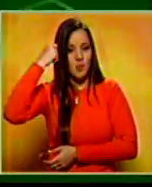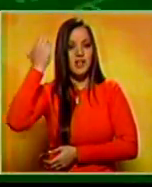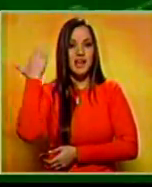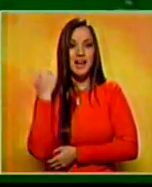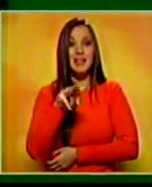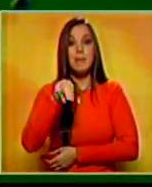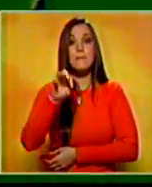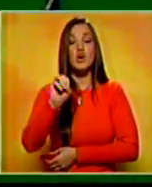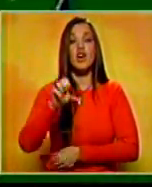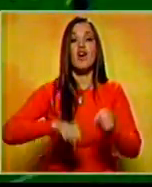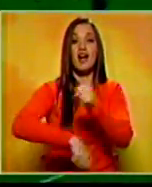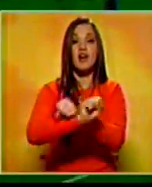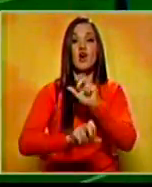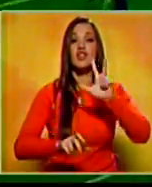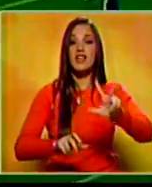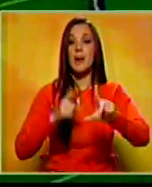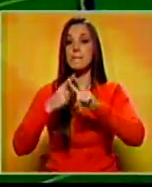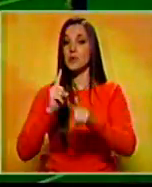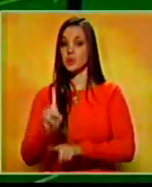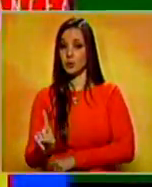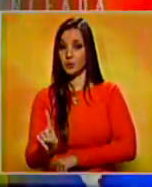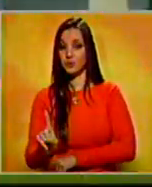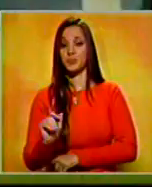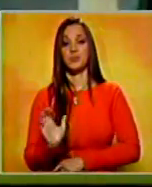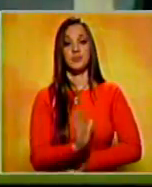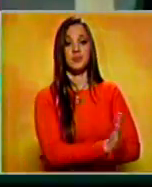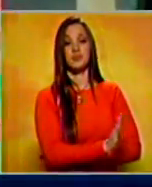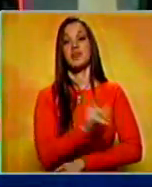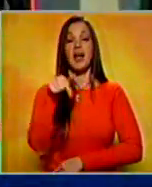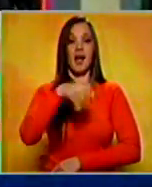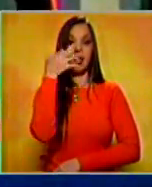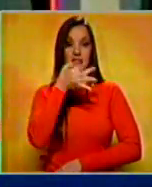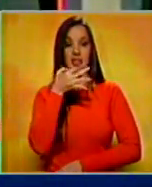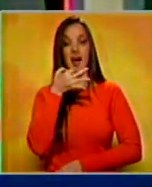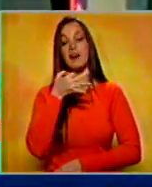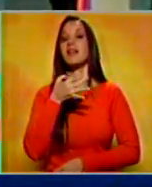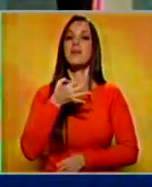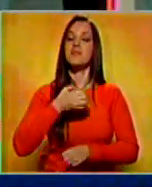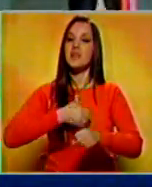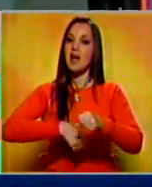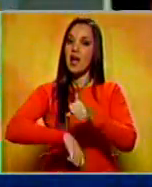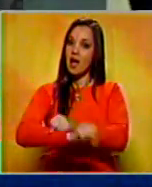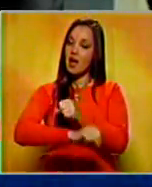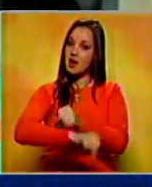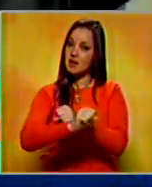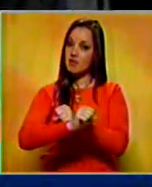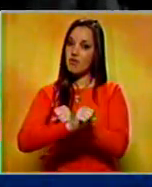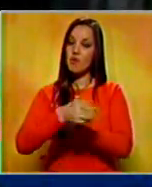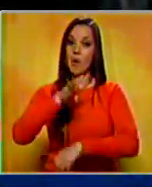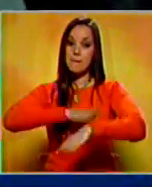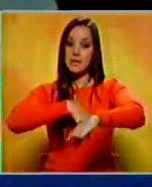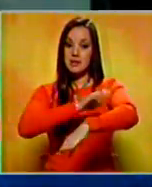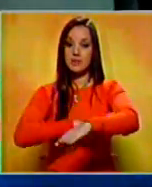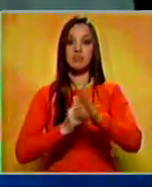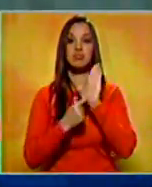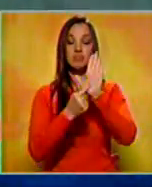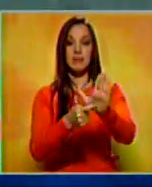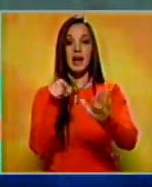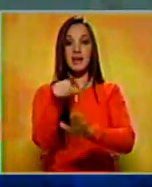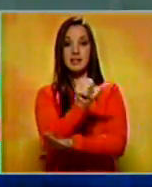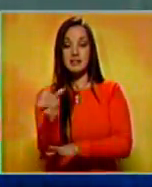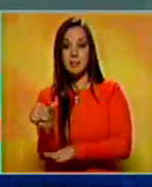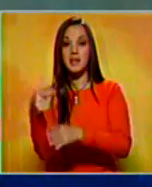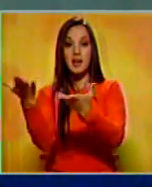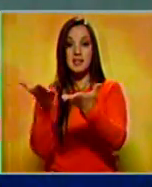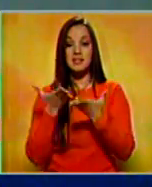ganó 3-1. Esta tarde el FC Barcelona afrontará su primera prueba de fuego de esta semana cuando reciba